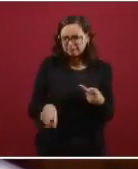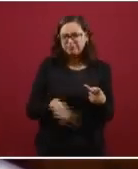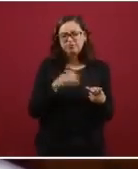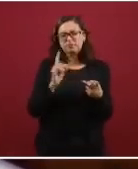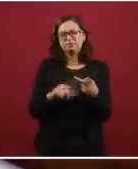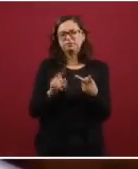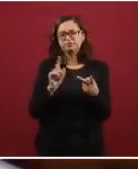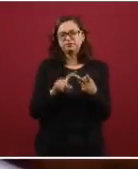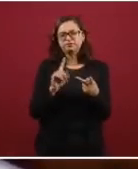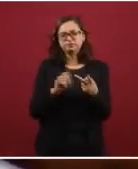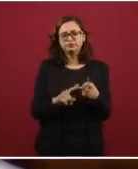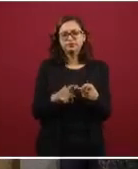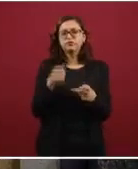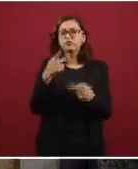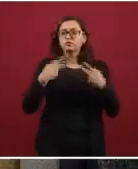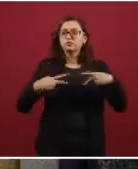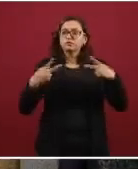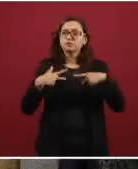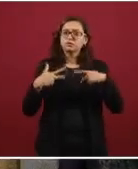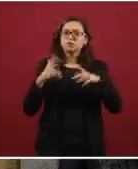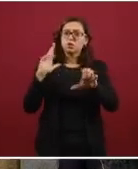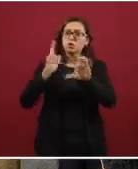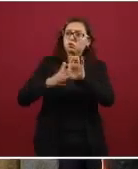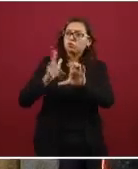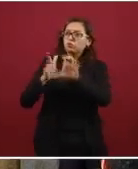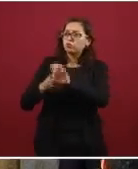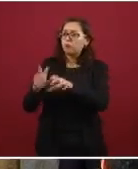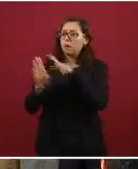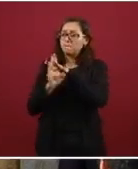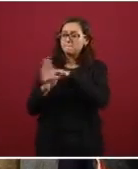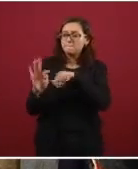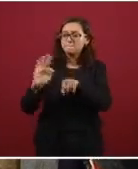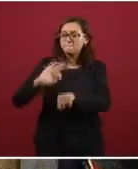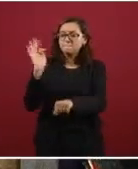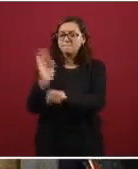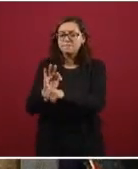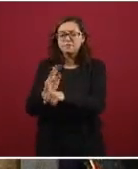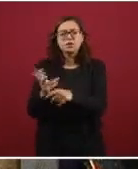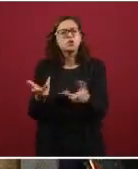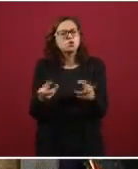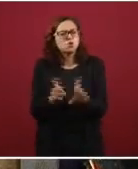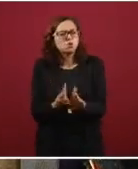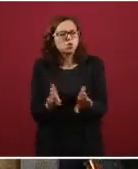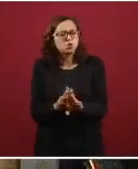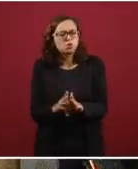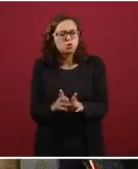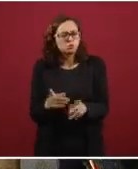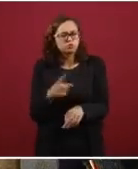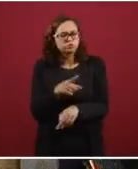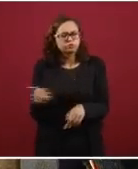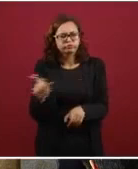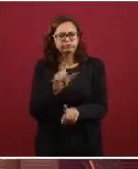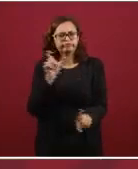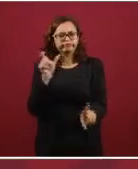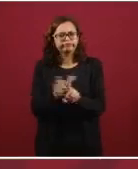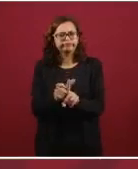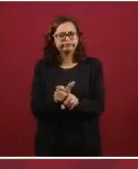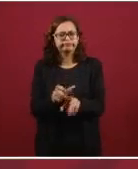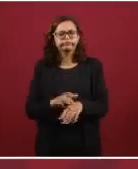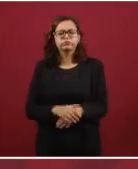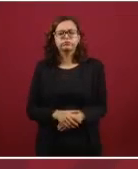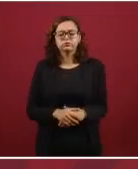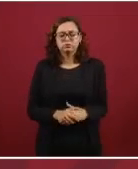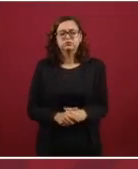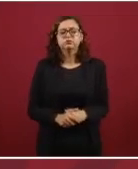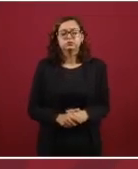a quienes tienen casas de migrantes? Hay una investigación abierta, según nos informó el Gobierno del Estado, al